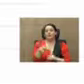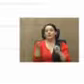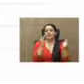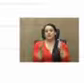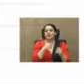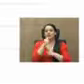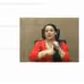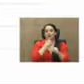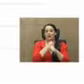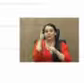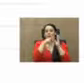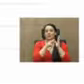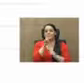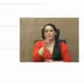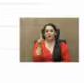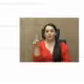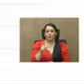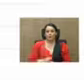año 2021.